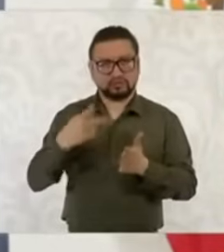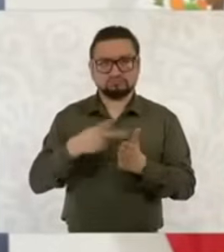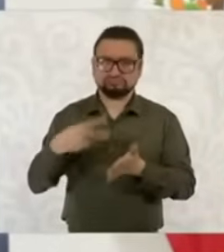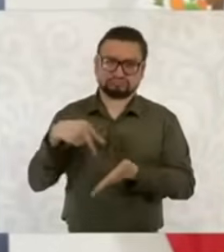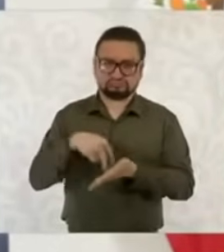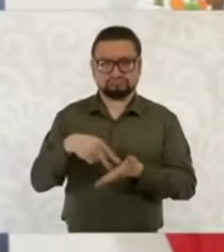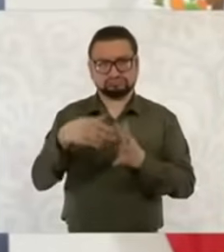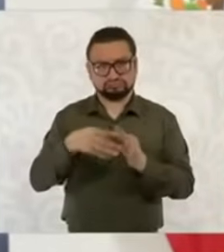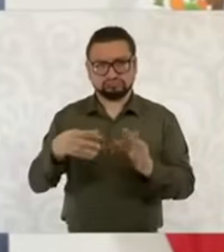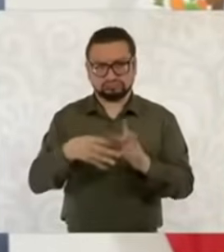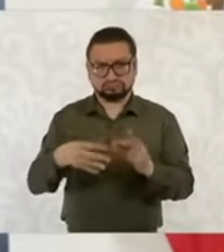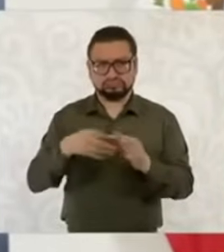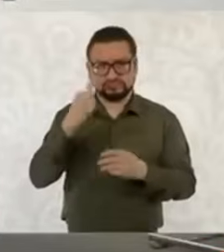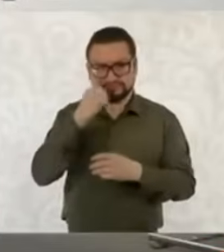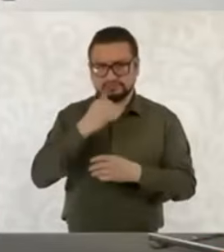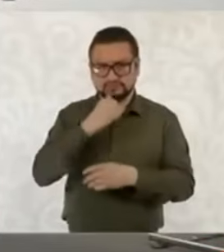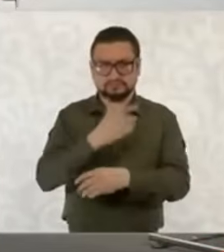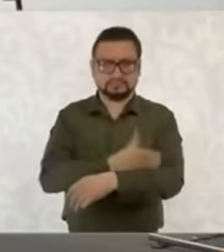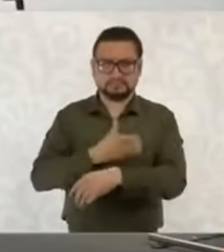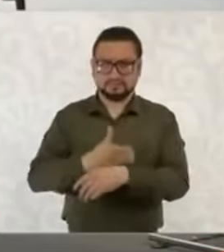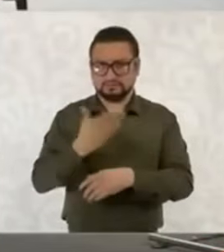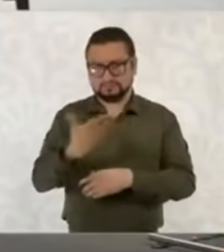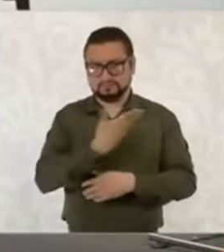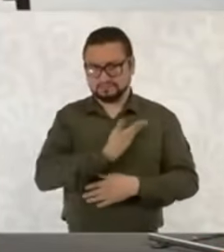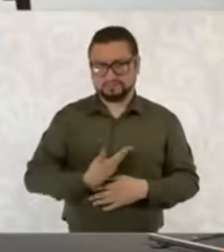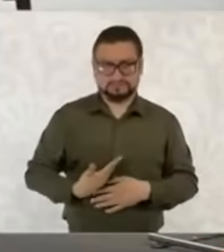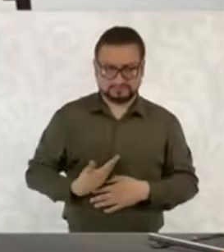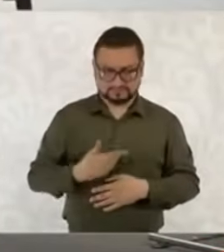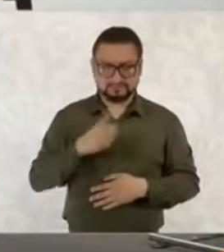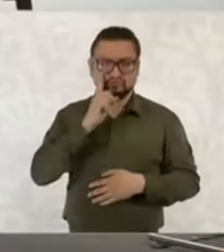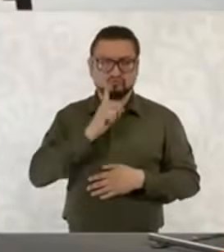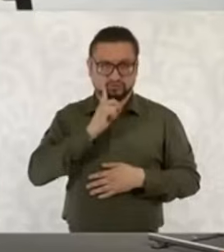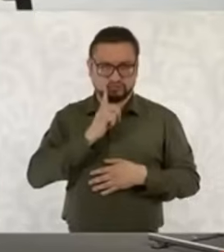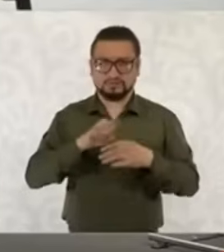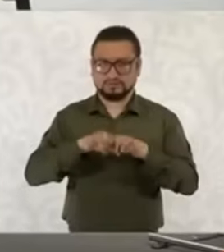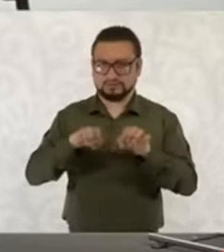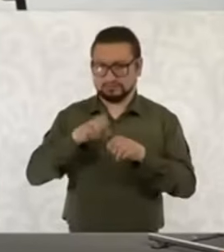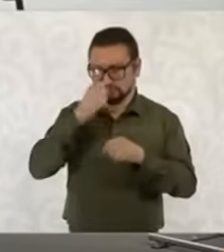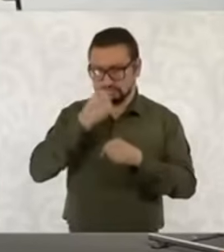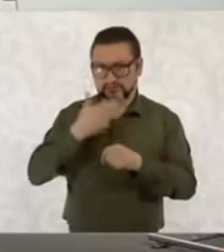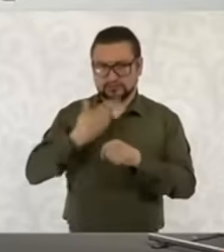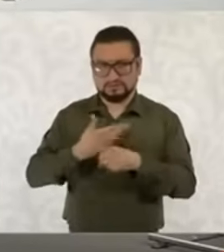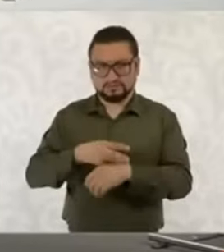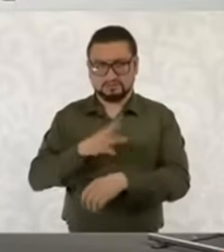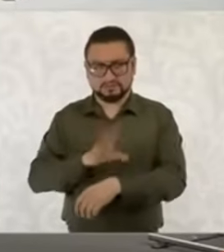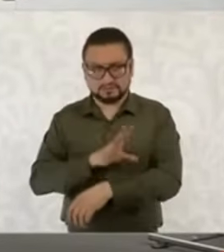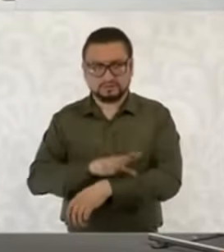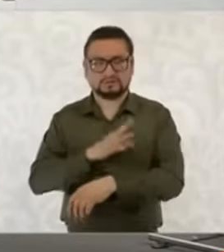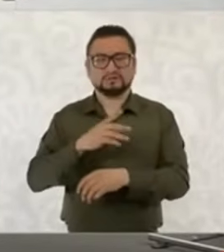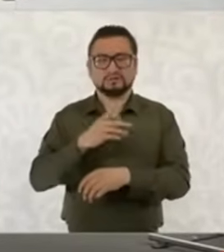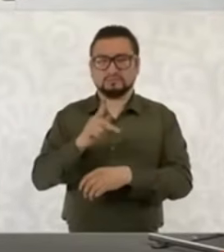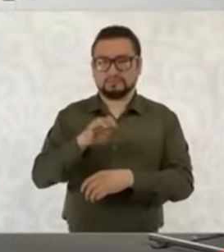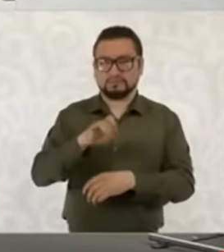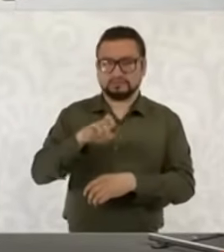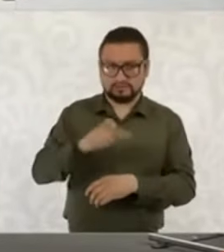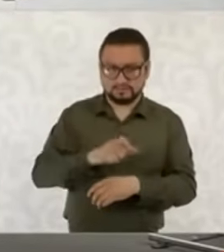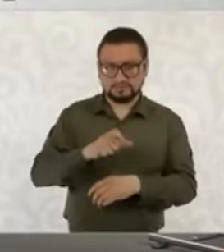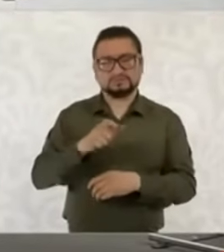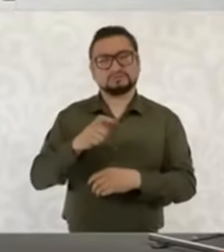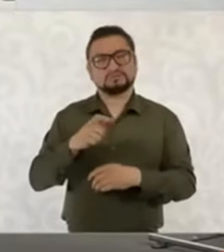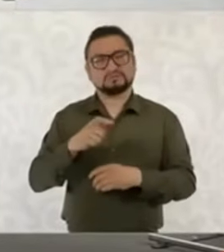conferencia, acompañando a la presidenta junto con los equipos de la Secretaría de Energía, con Petróleos